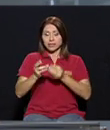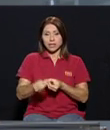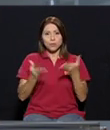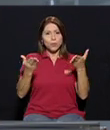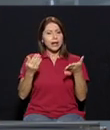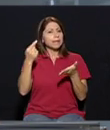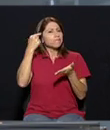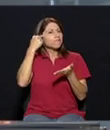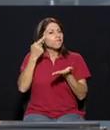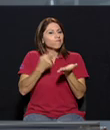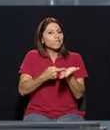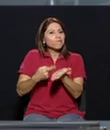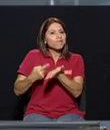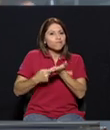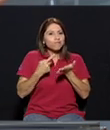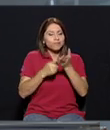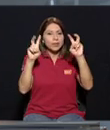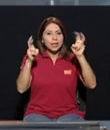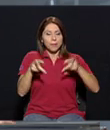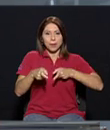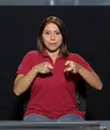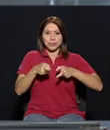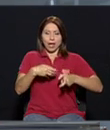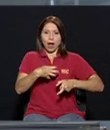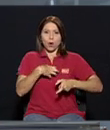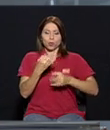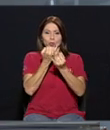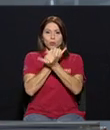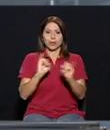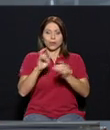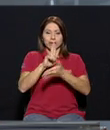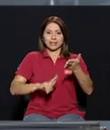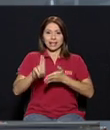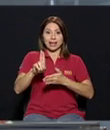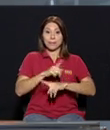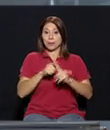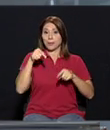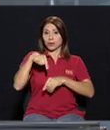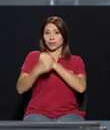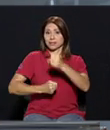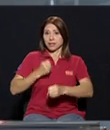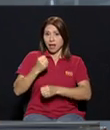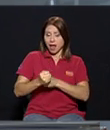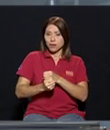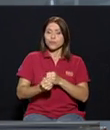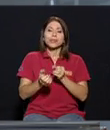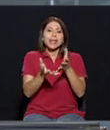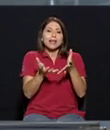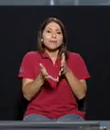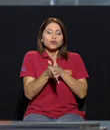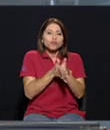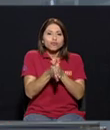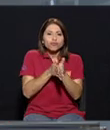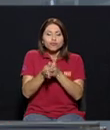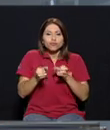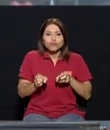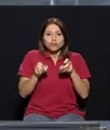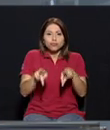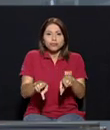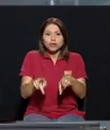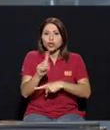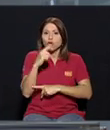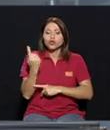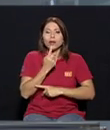el tema de la autonomía universitaria. Pero en el marco de este año no quisimos dejar pasar la oportunidad de no